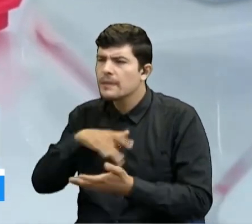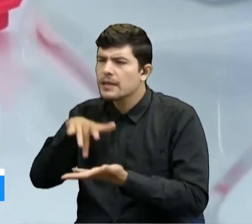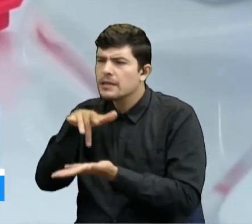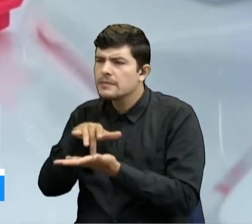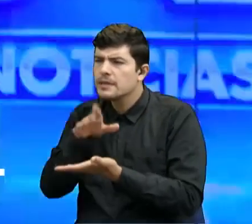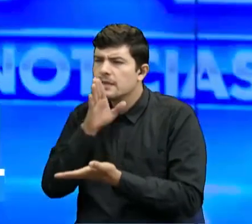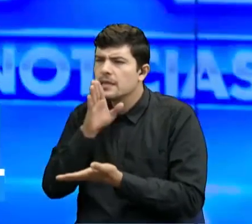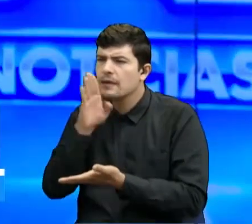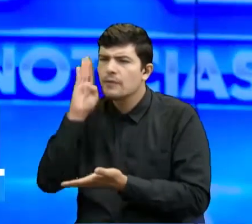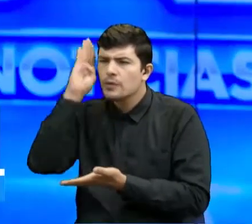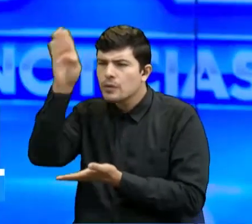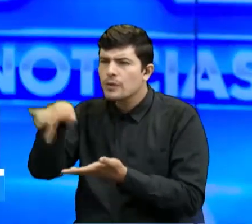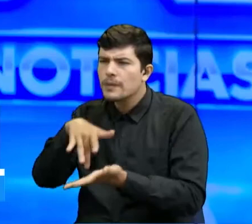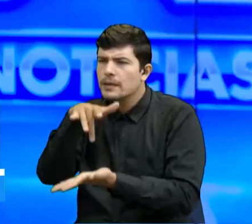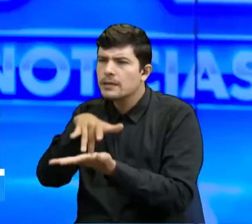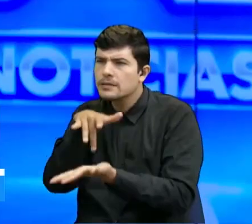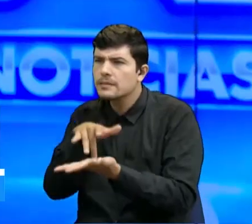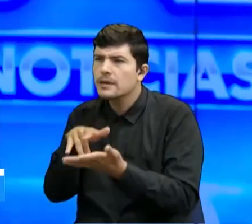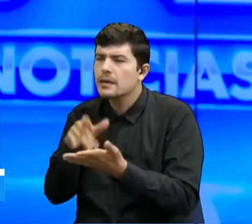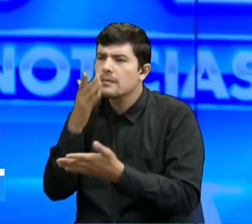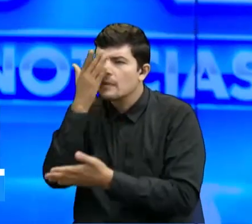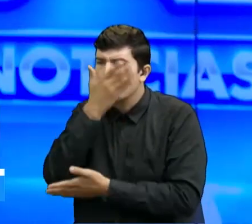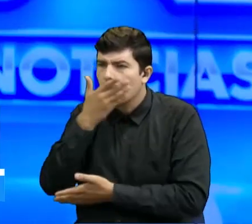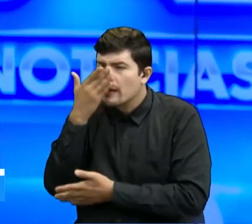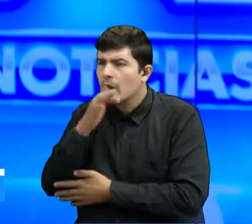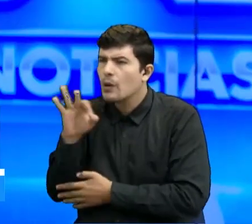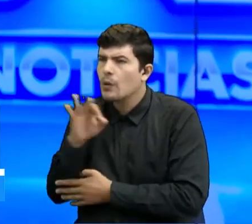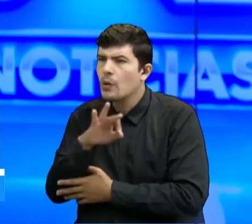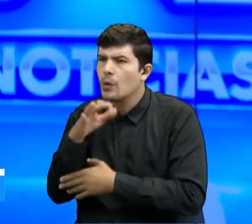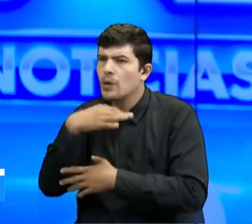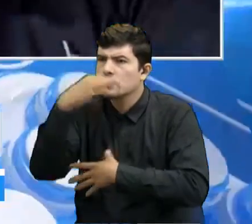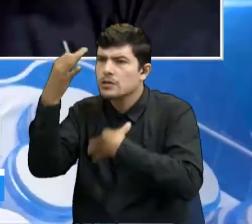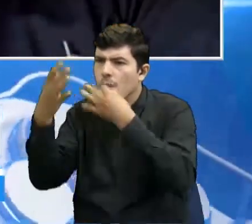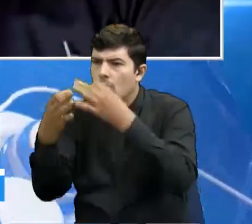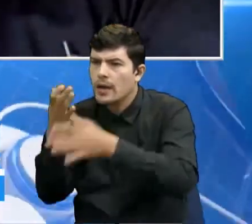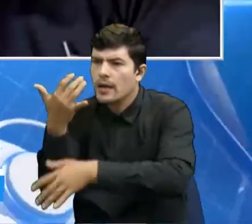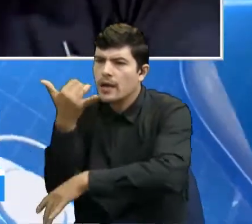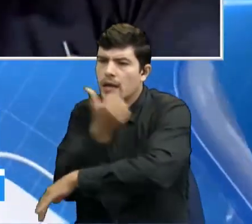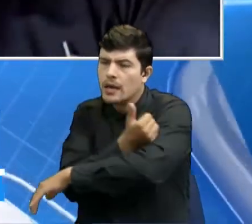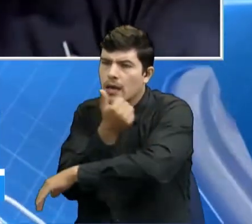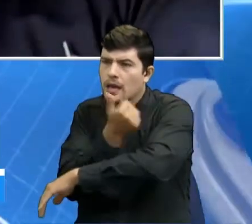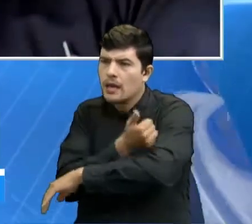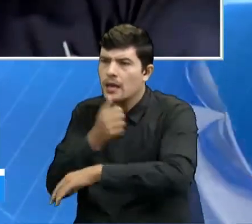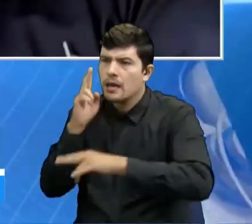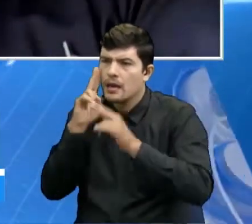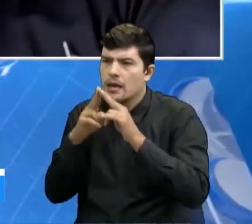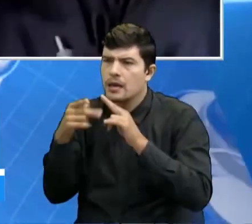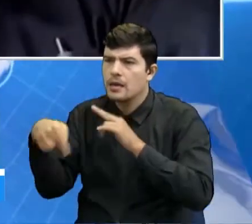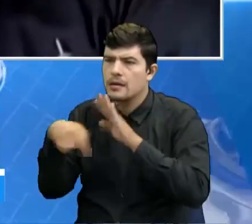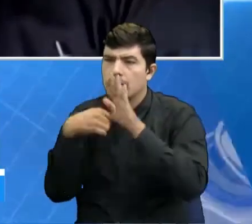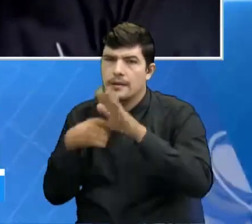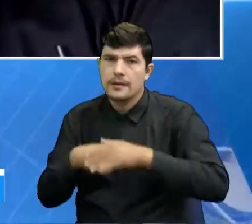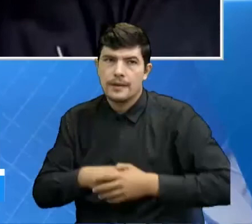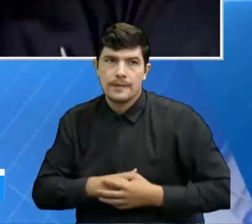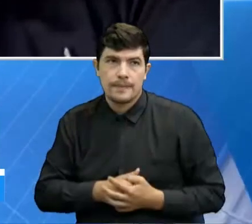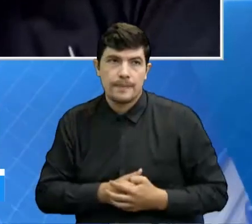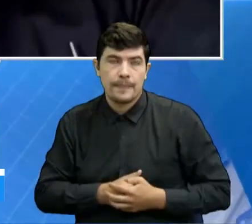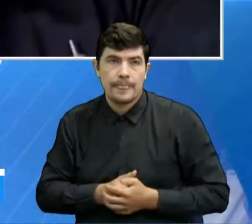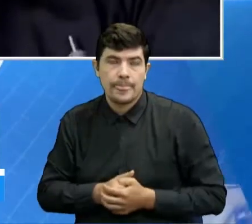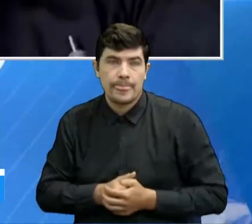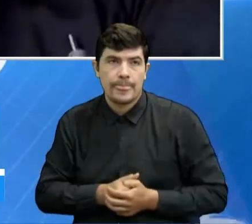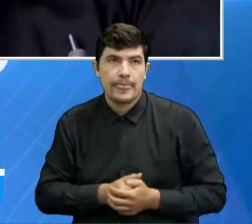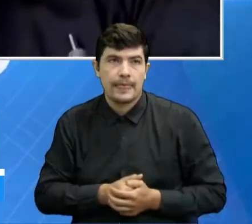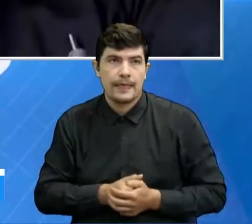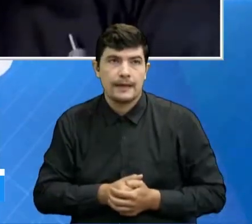¿Perdón? ¿Quiénes podrán participar de estas pruebas o participar de esos 40 voluntarios donde, con los que se va a realizar la muestra?